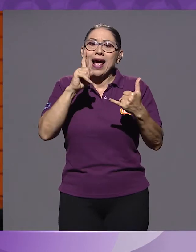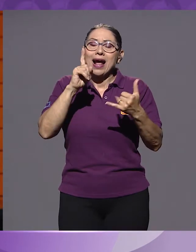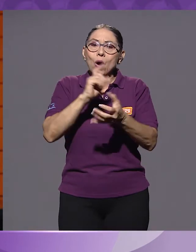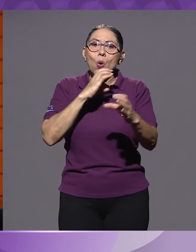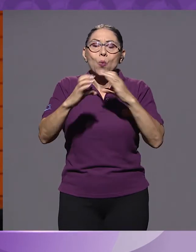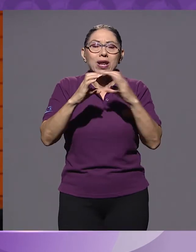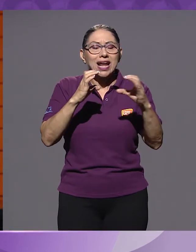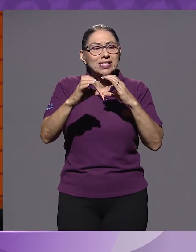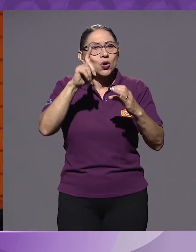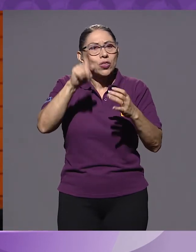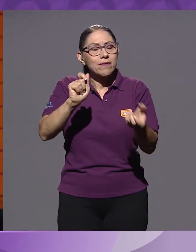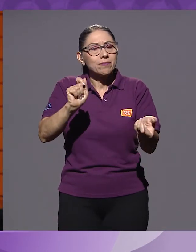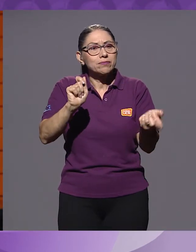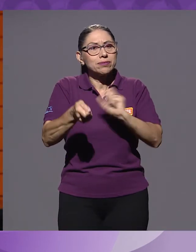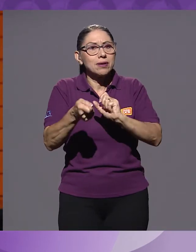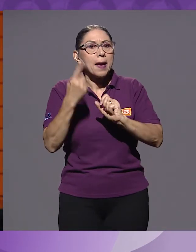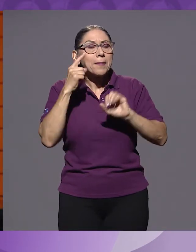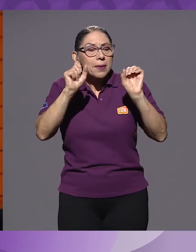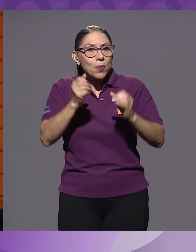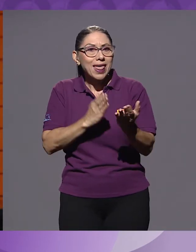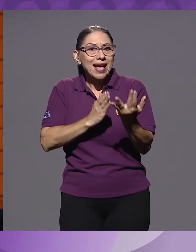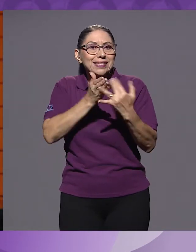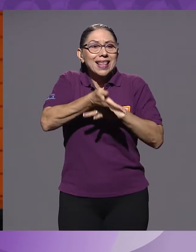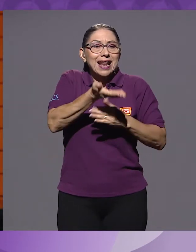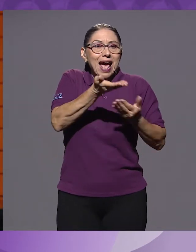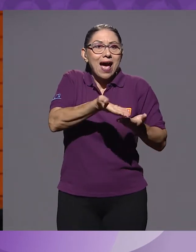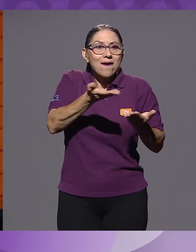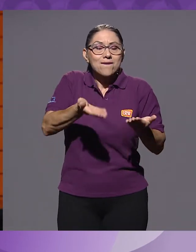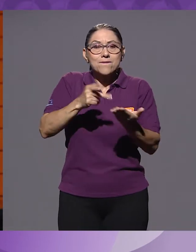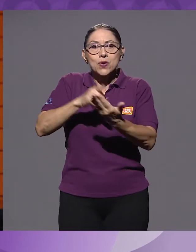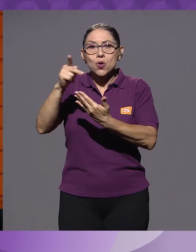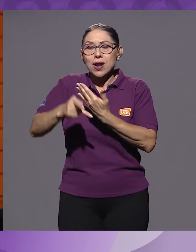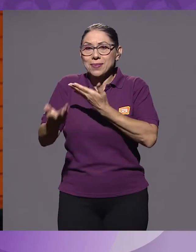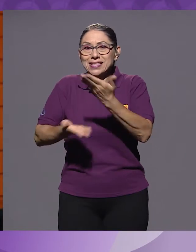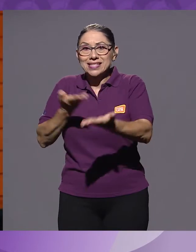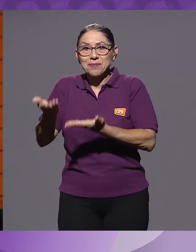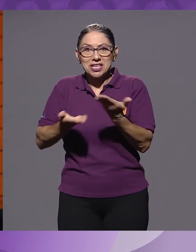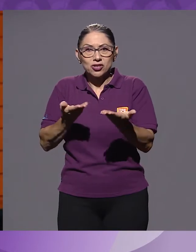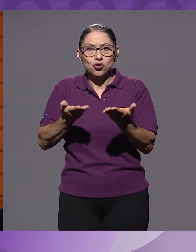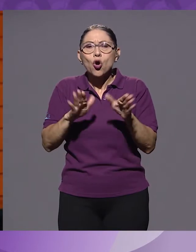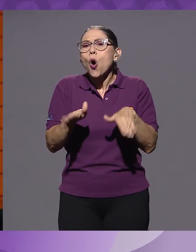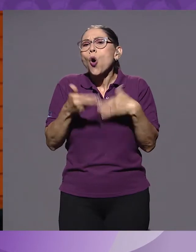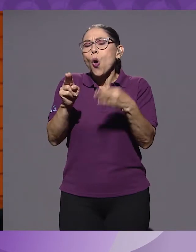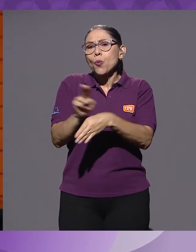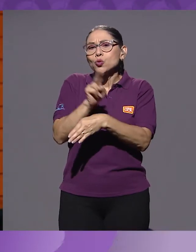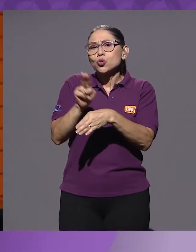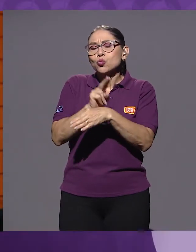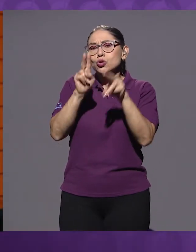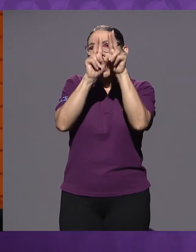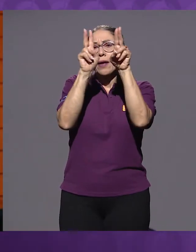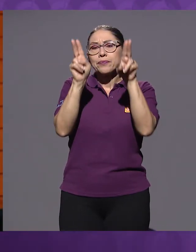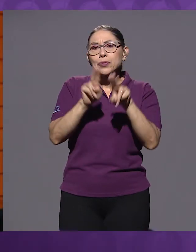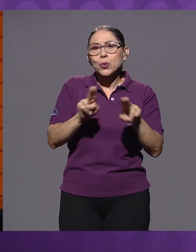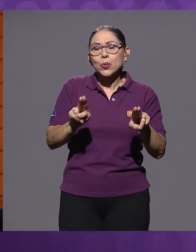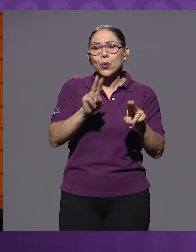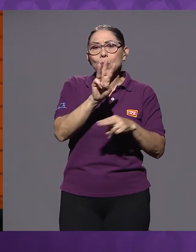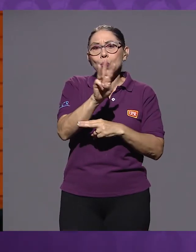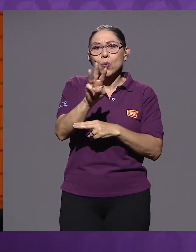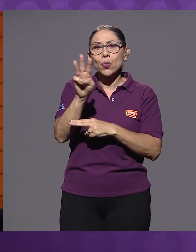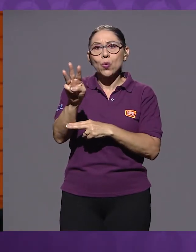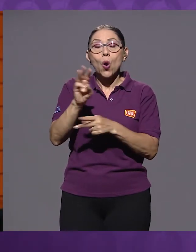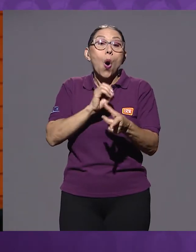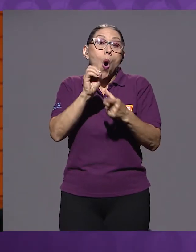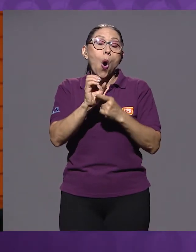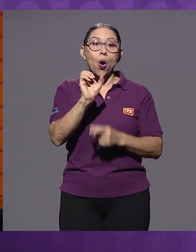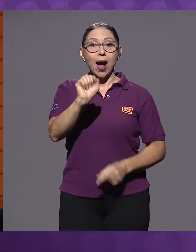a bienes, programas y servicios, lo hacemos a través de los sitios web o de muchas aplicaciones que tienen las